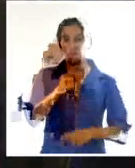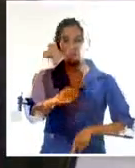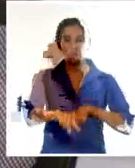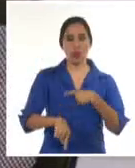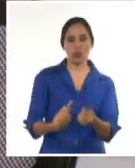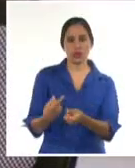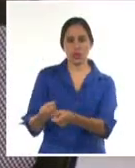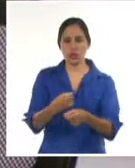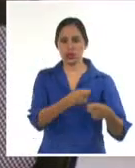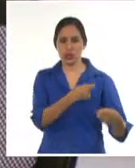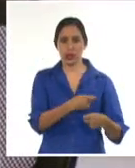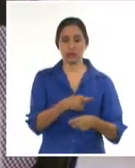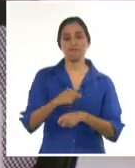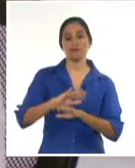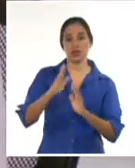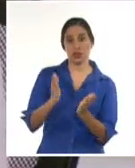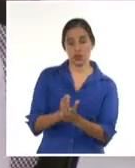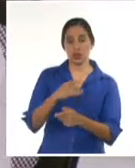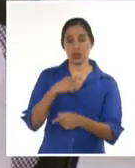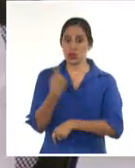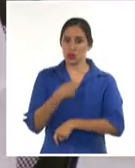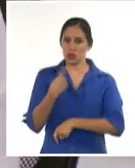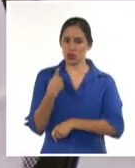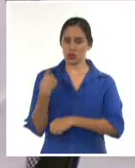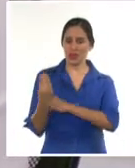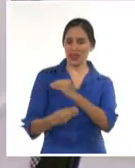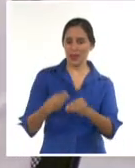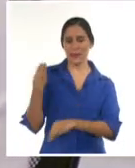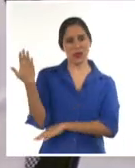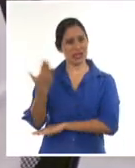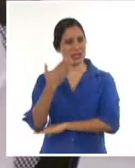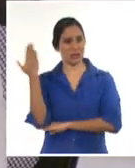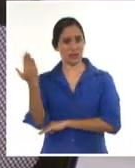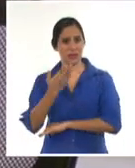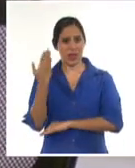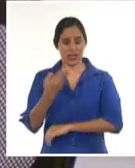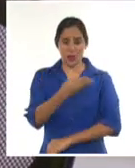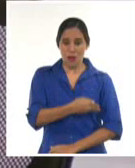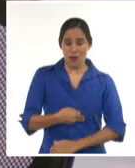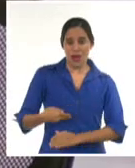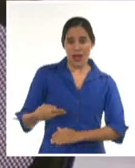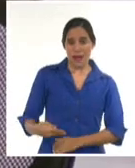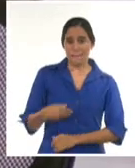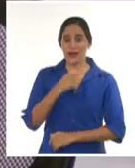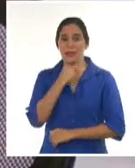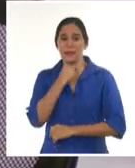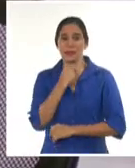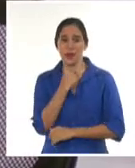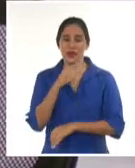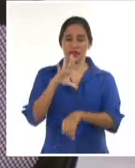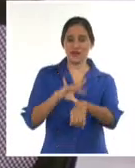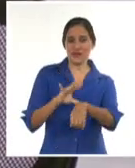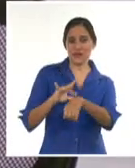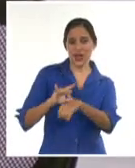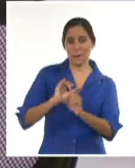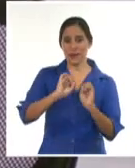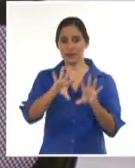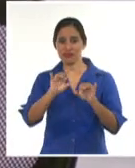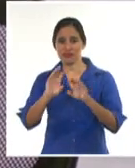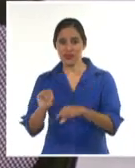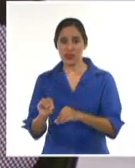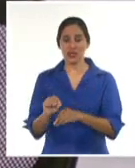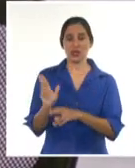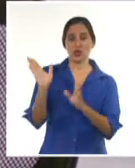hambre, la pobreza, el cambio climático, el analfabetismo, las enfermedades, el agotamiento de los